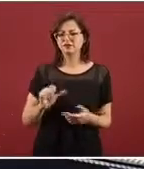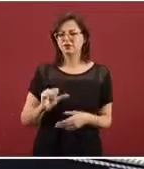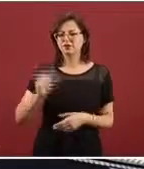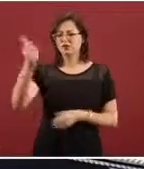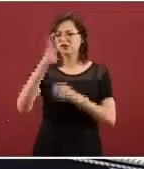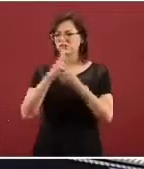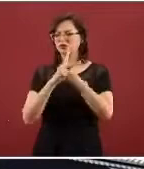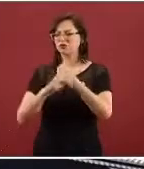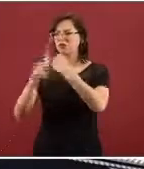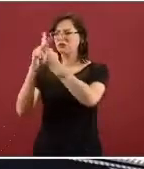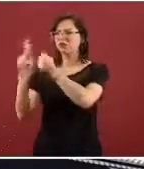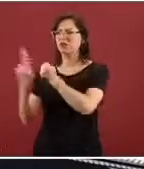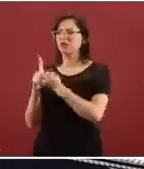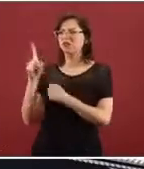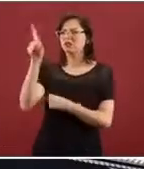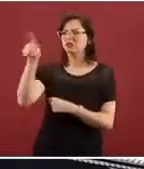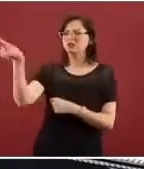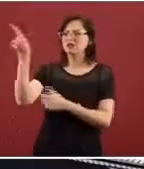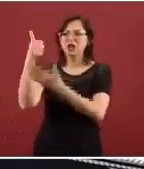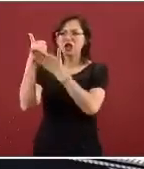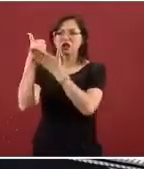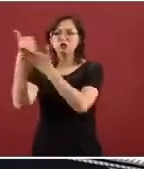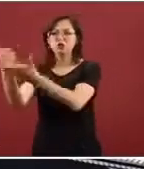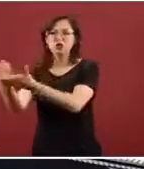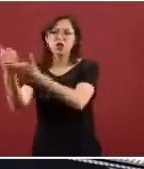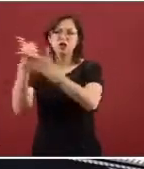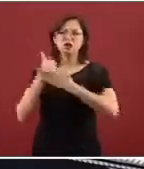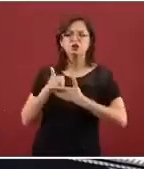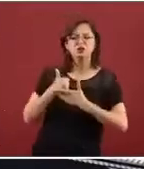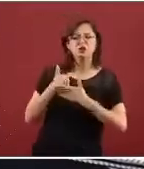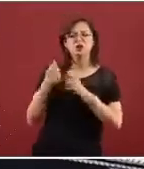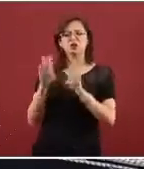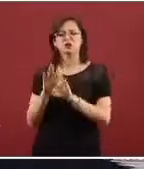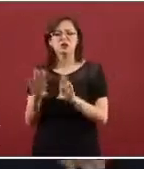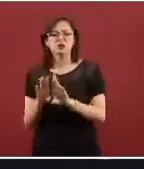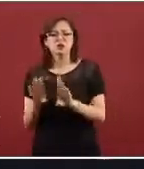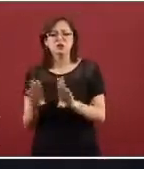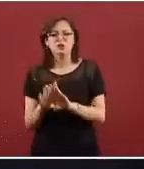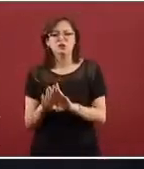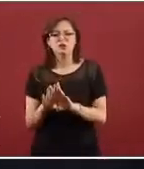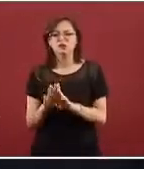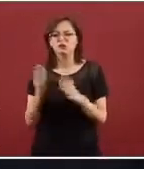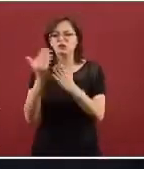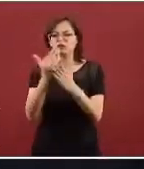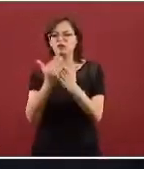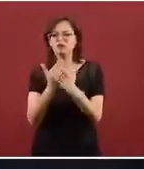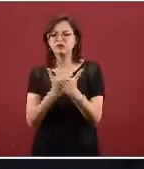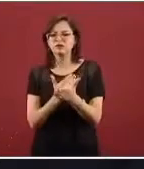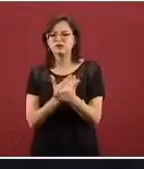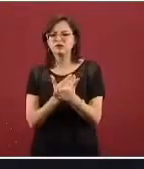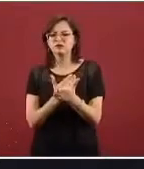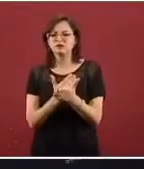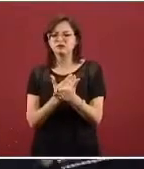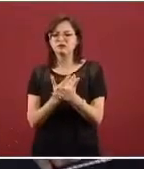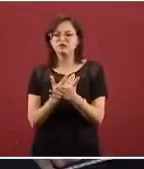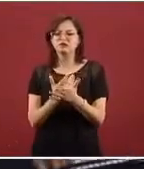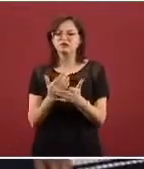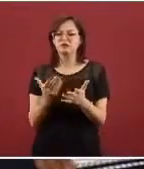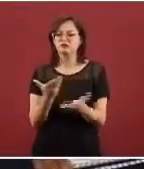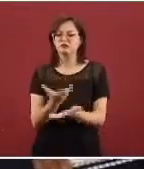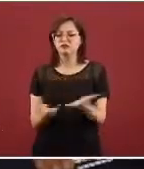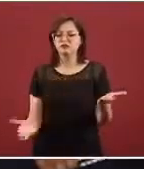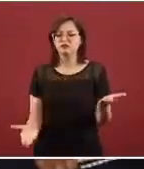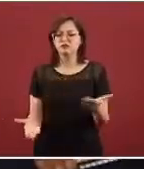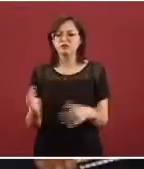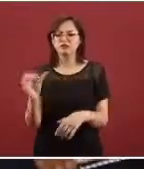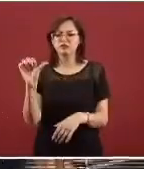¿Qué tendría que haber? ¿Ayuda? ¿Esto implica la ayuda de otros países? ¿Qué protocolo se tendría que seguir ante esto que ha